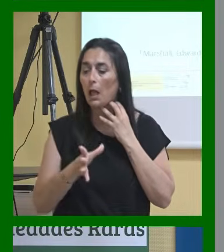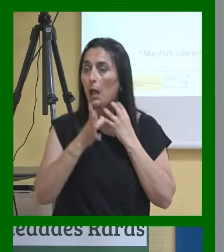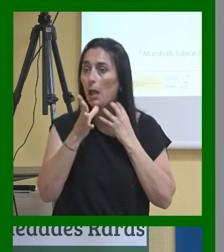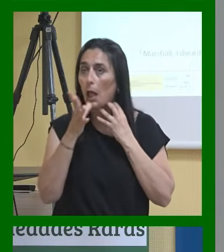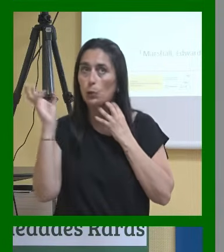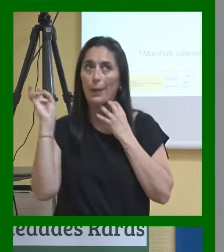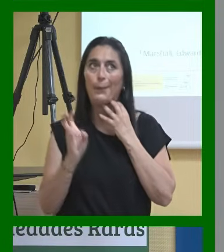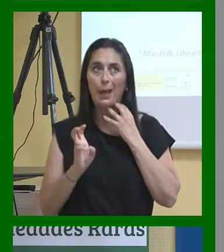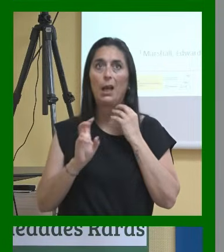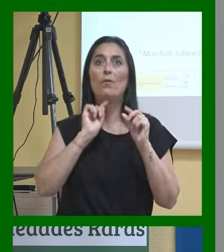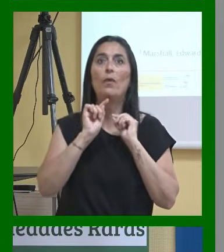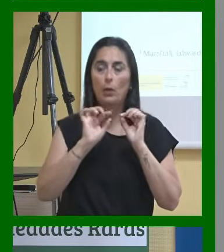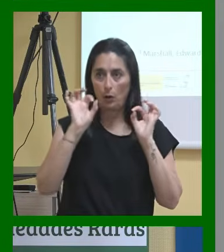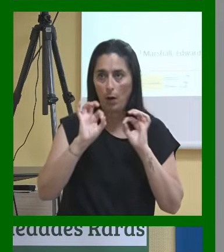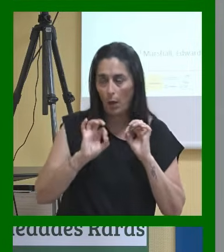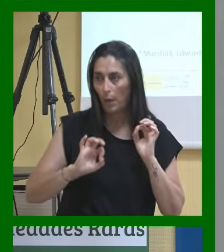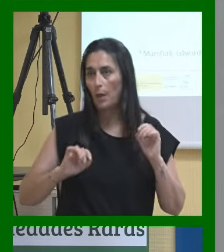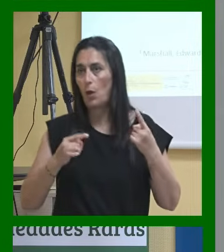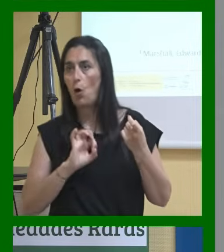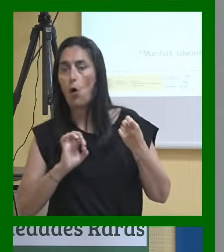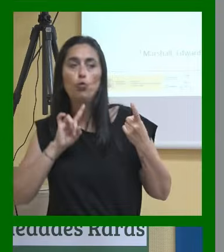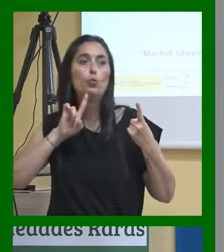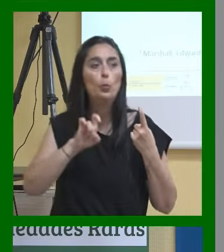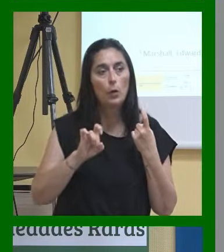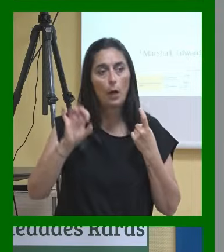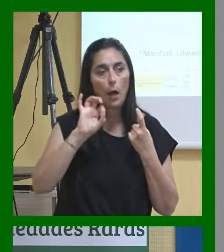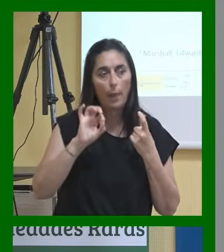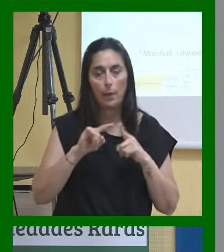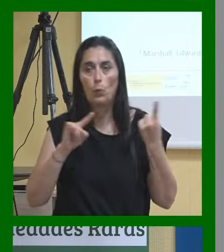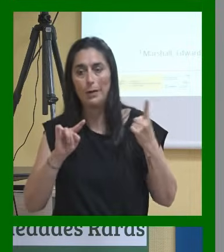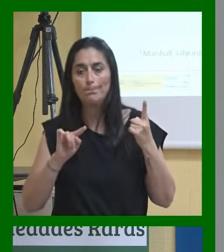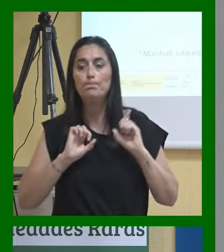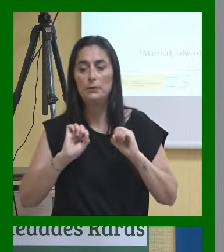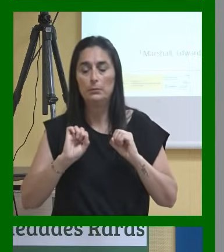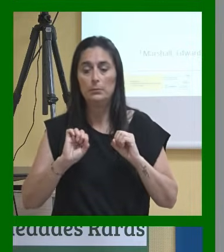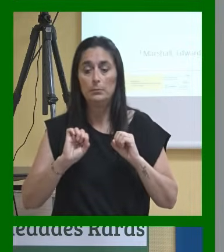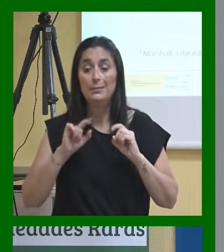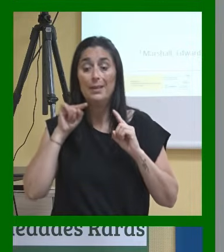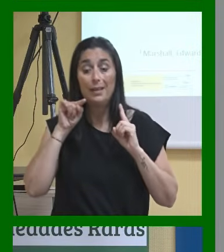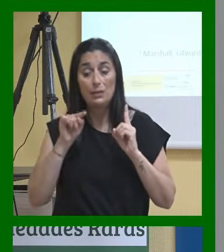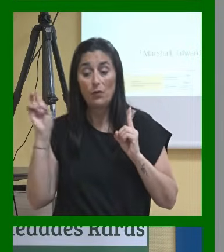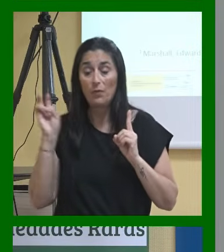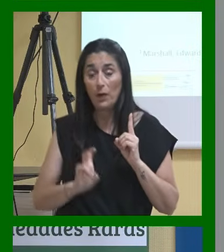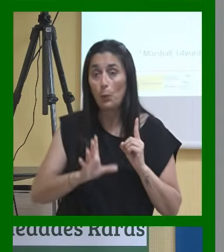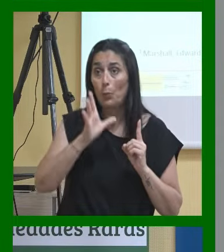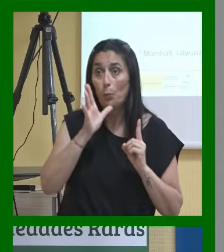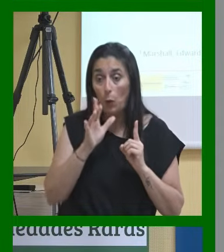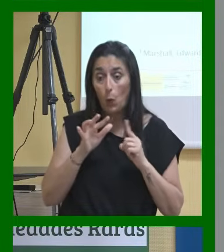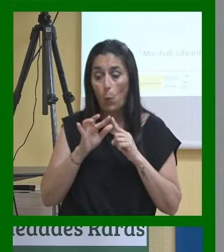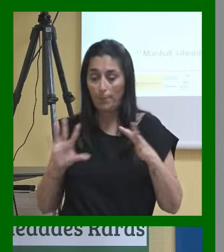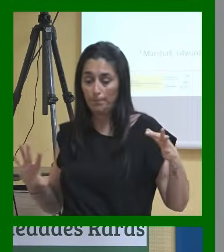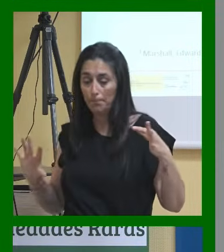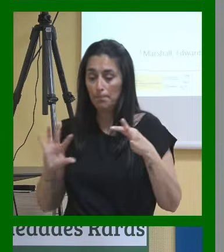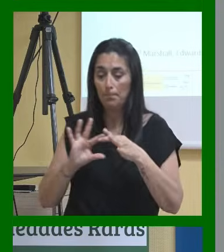subyacente como puede ser una causa infecciosa, tumoral o autoinmune y corresponde a esas iniciales, ¿no? El